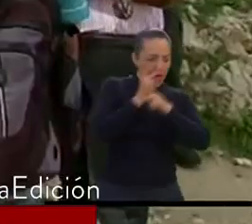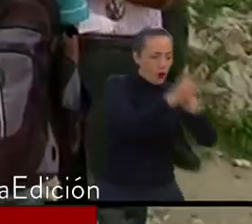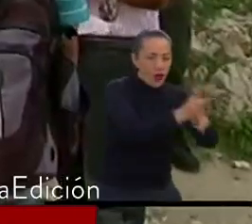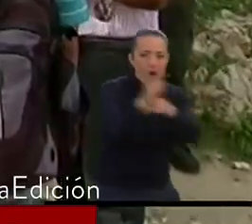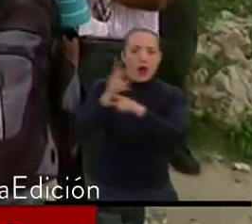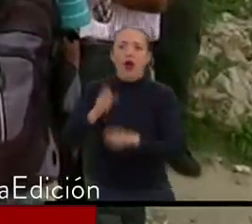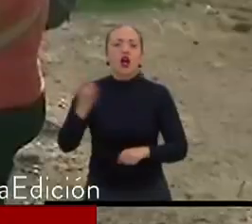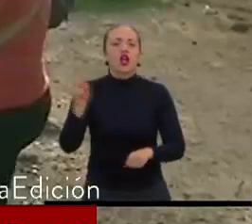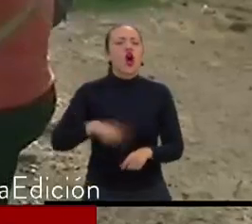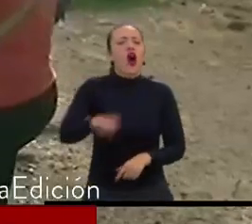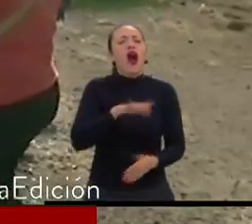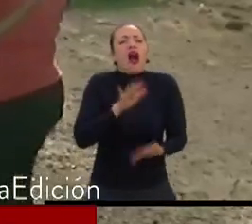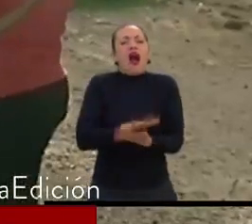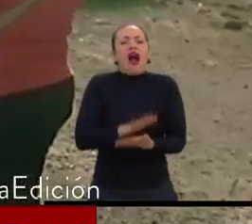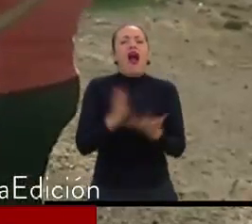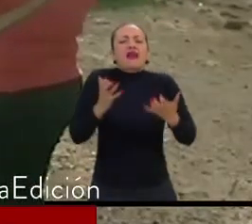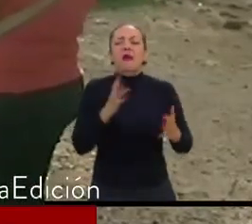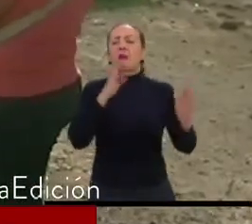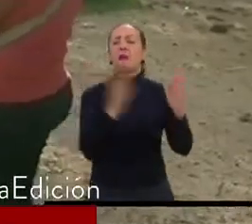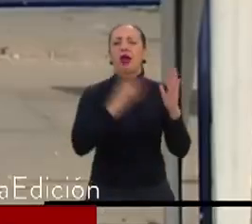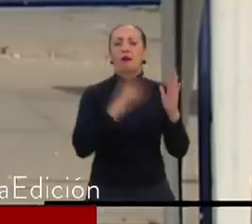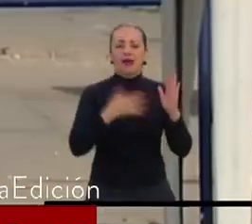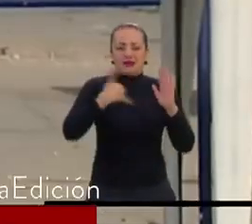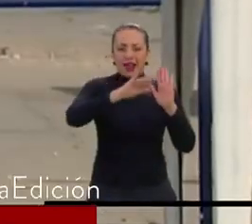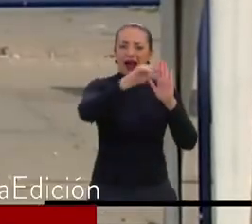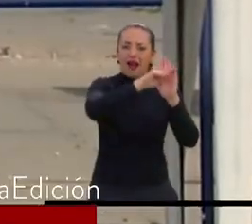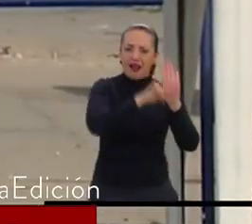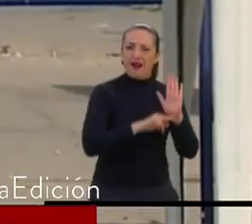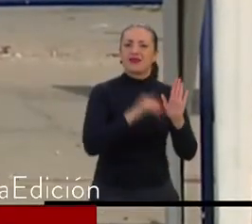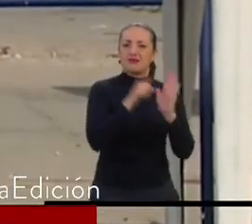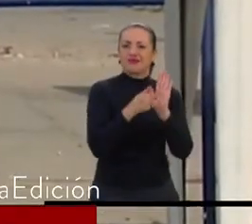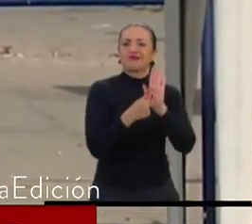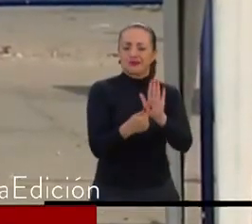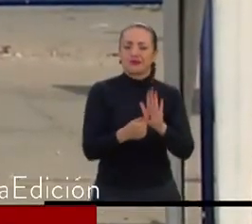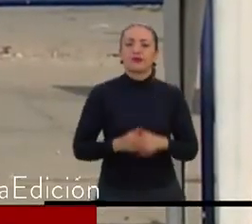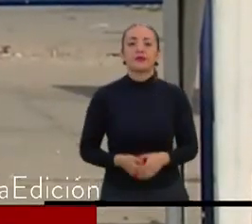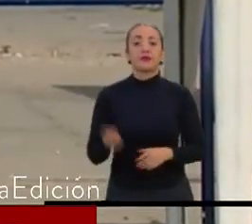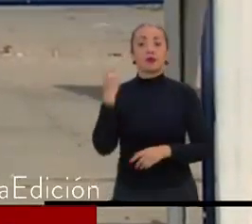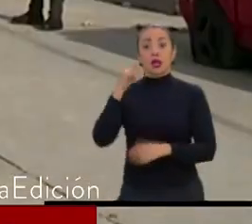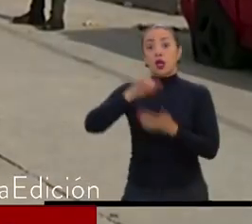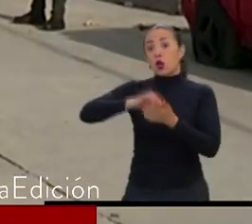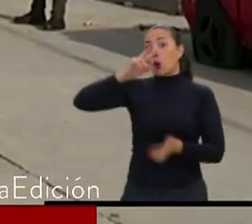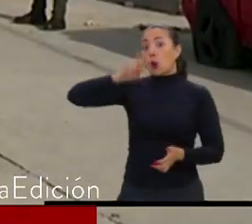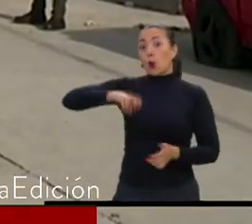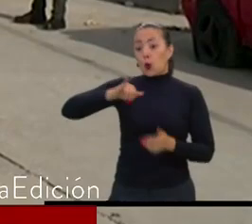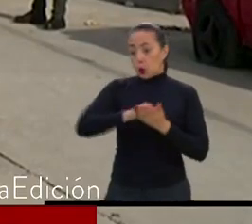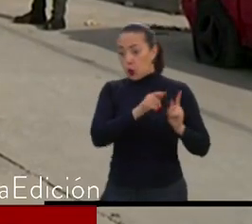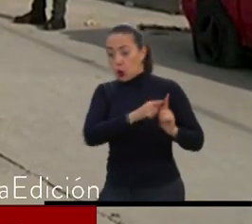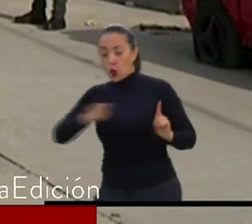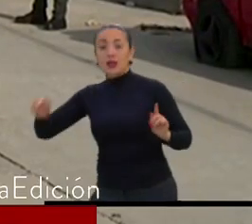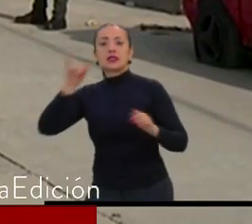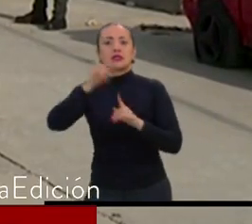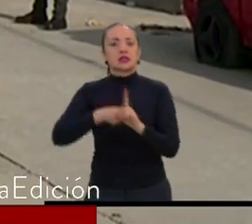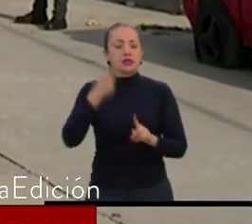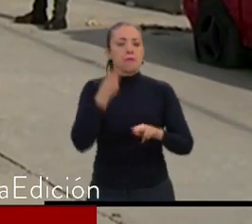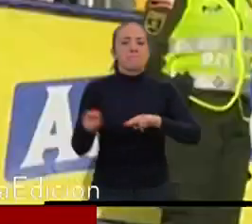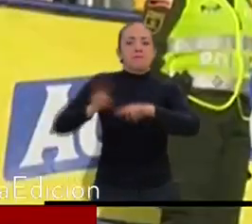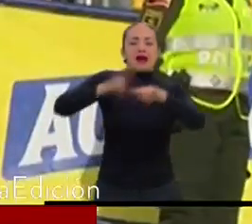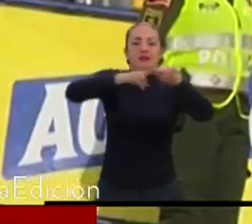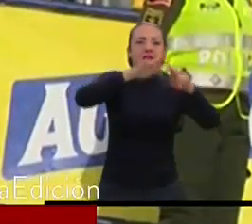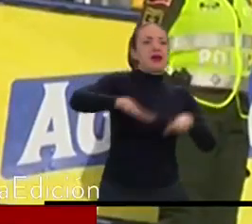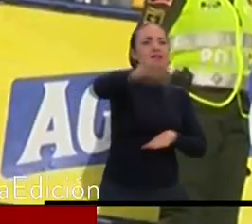en seguir incumpliendo las medidas decretadas. En el mes de junio se han disparado las muertes por el virus en todo el